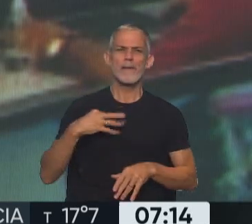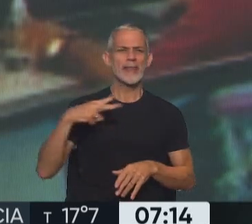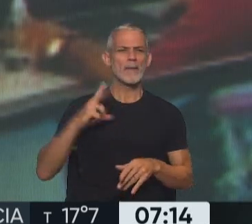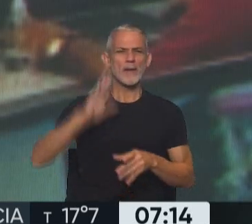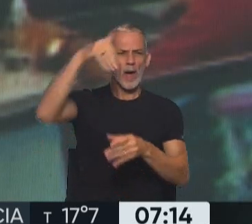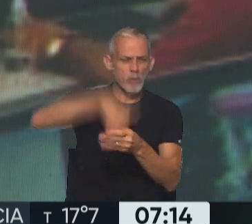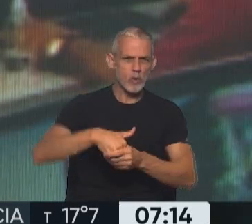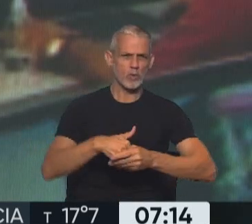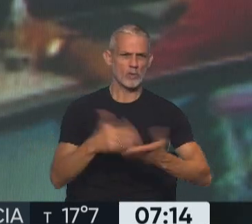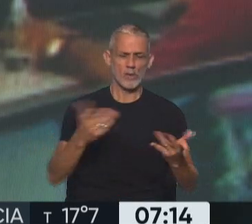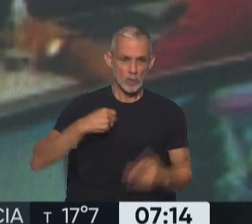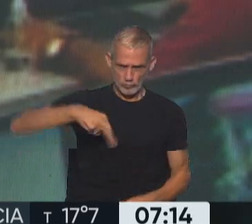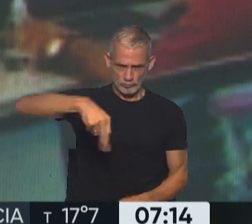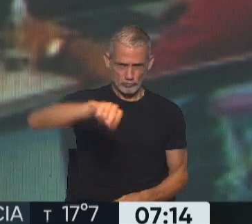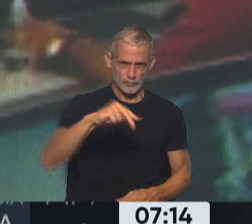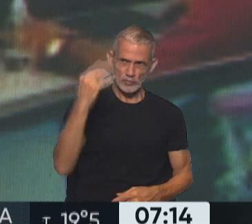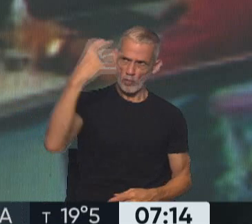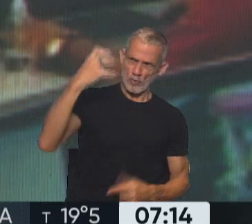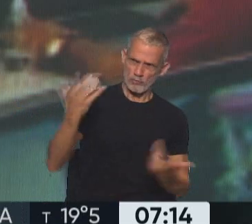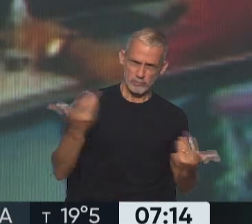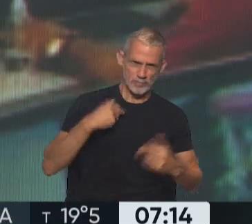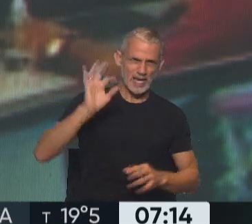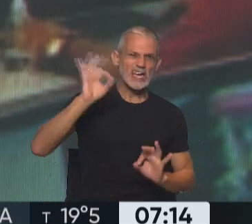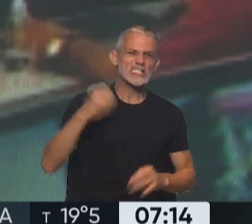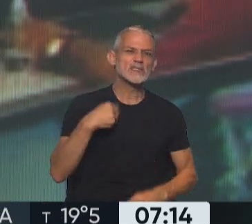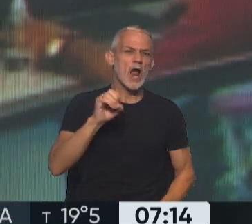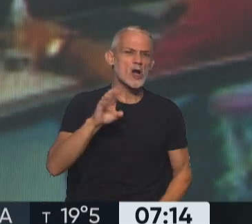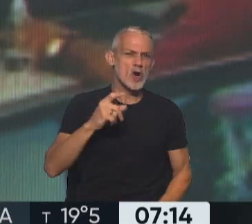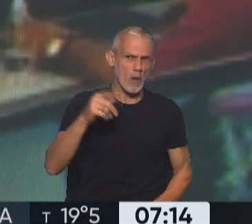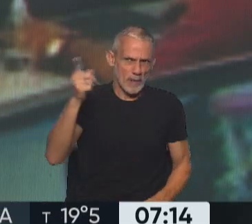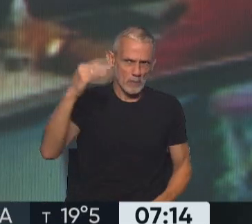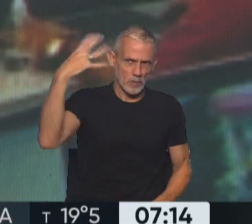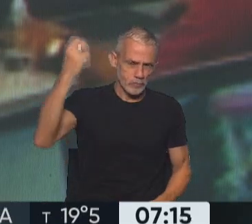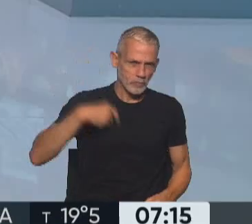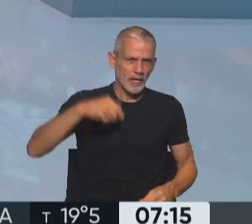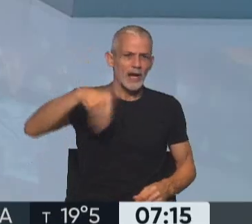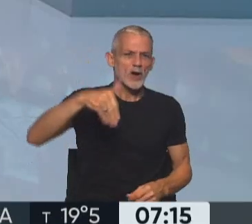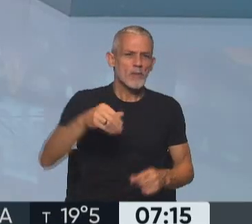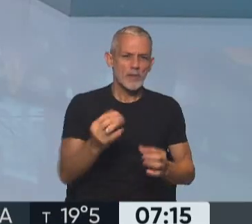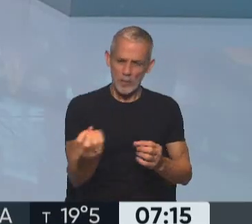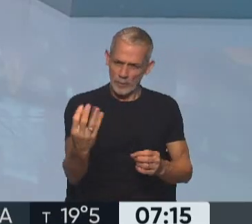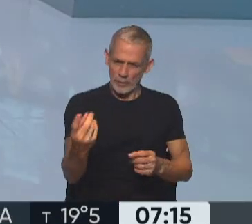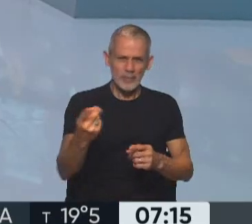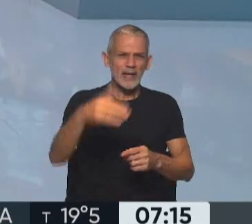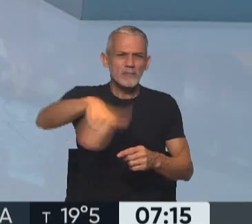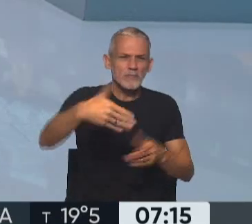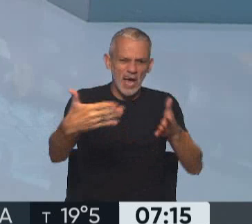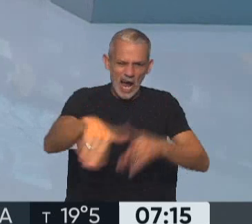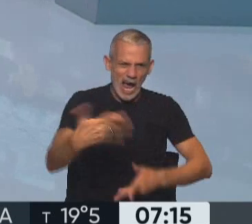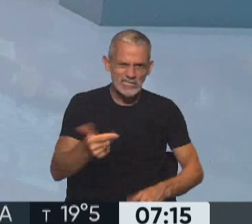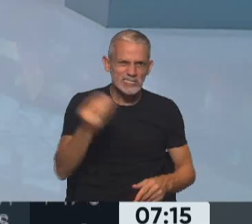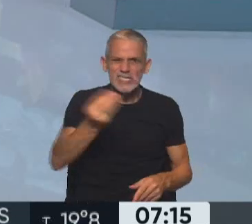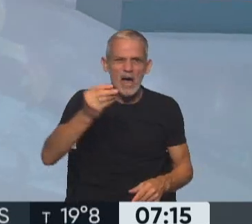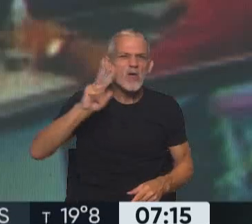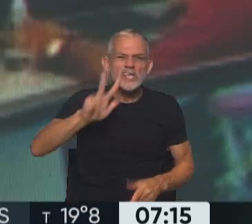privada de las personas. ¿Por qué yo voy caminando por la calle y tienen que identificar que mi nombre está en Callao y Santa Fe, caminando un sábado a las 3 3 de la